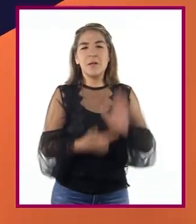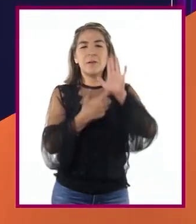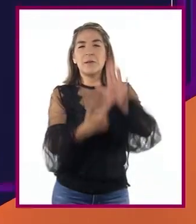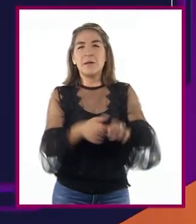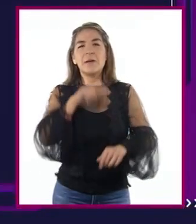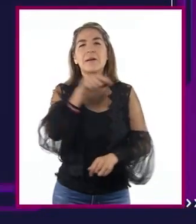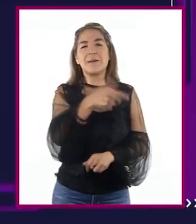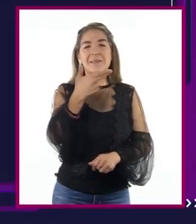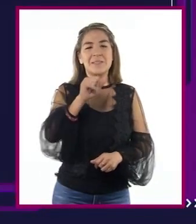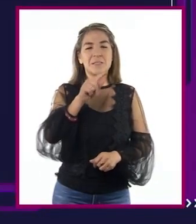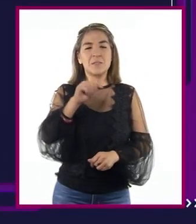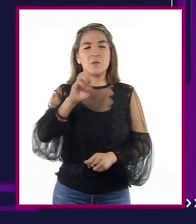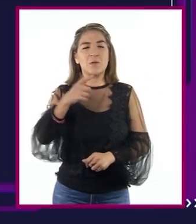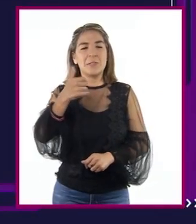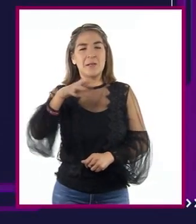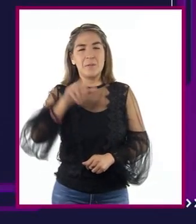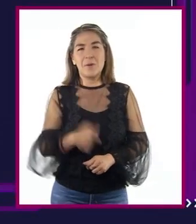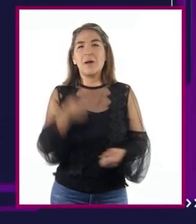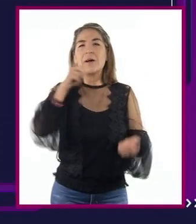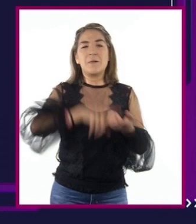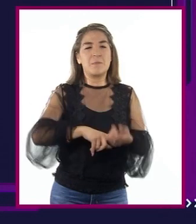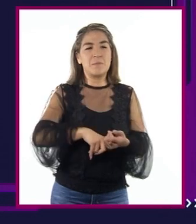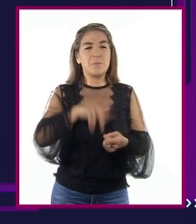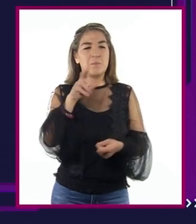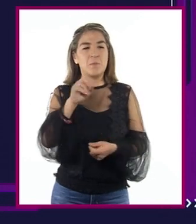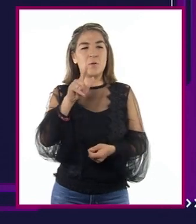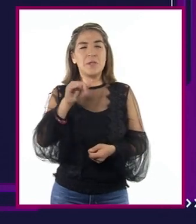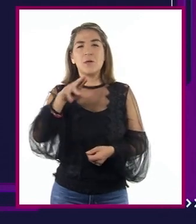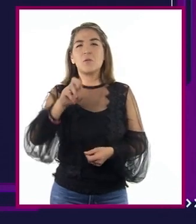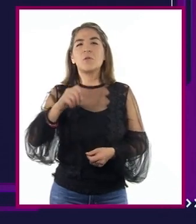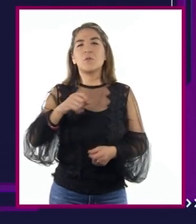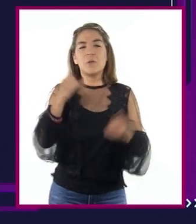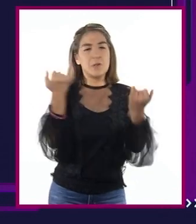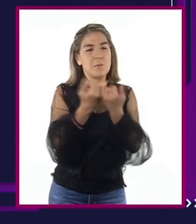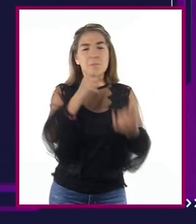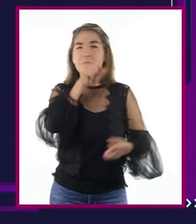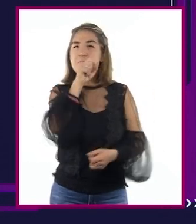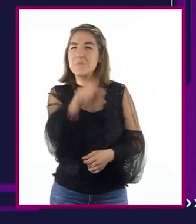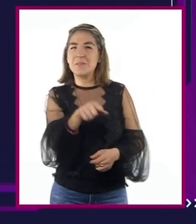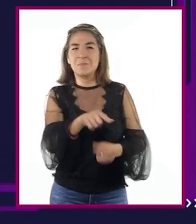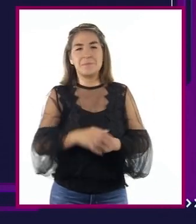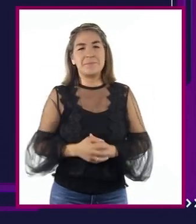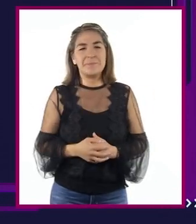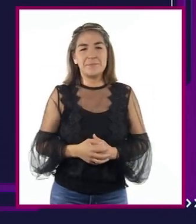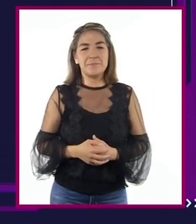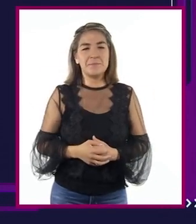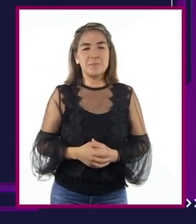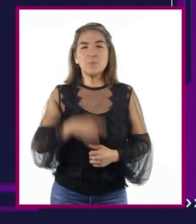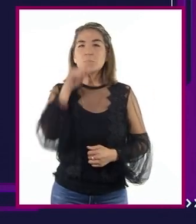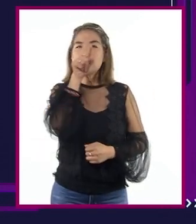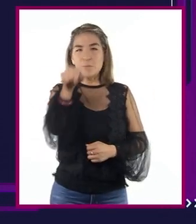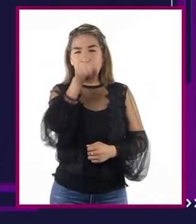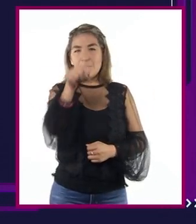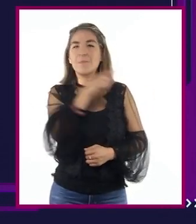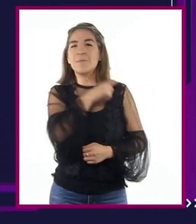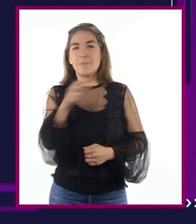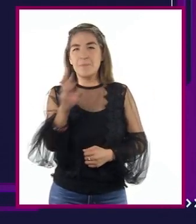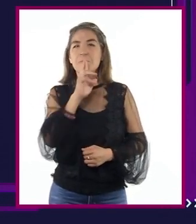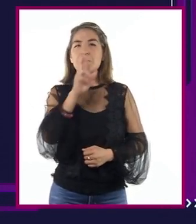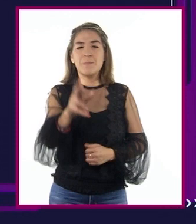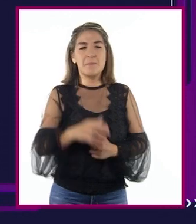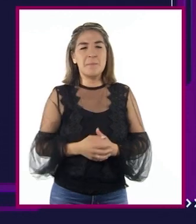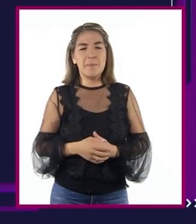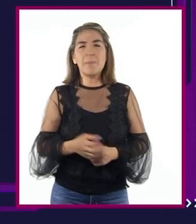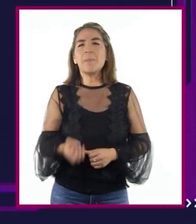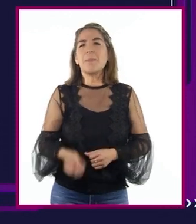un histograma y un polígono de frecuencia de una misma situación. Contesten,